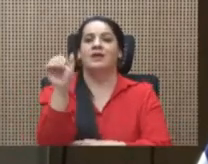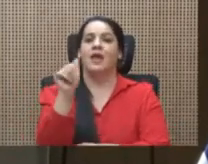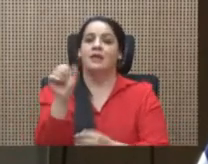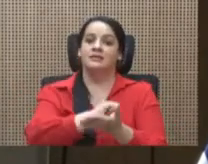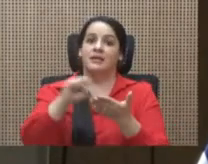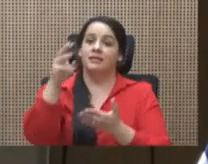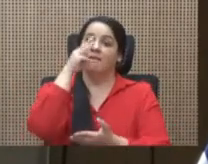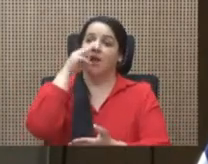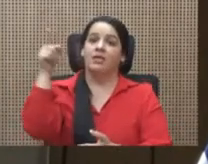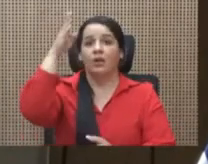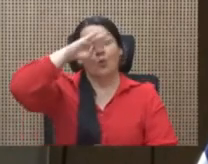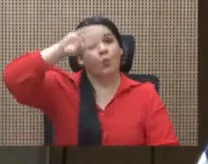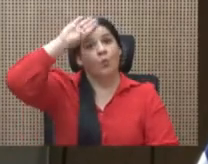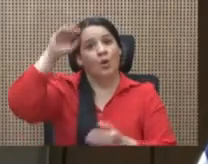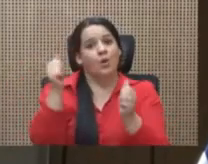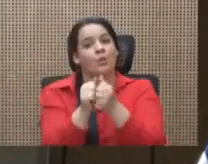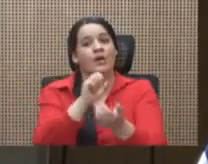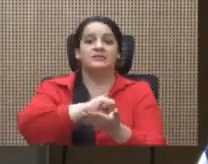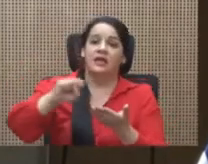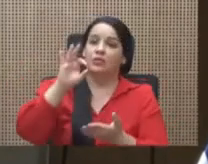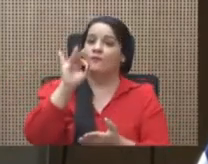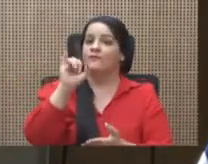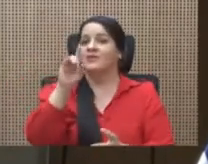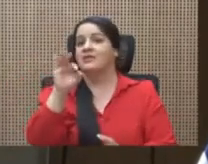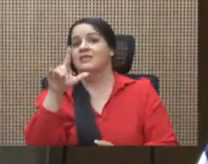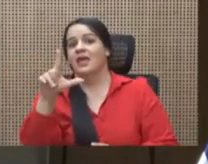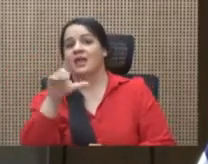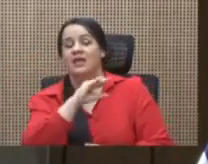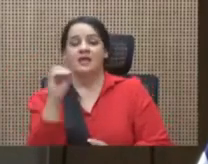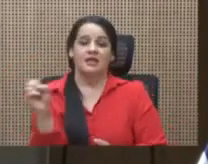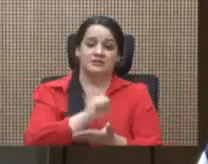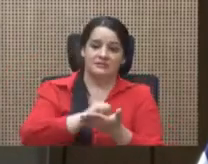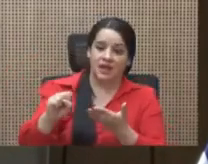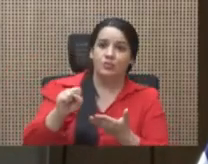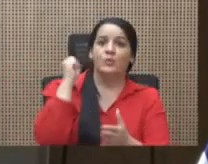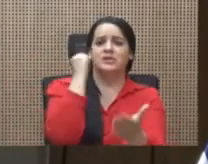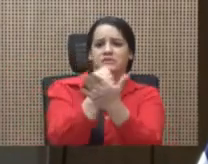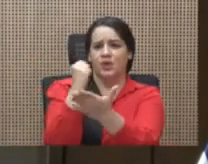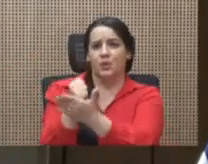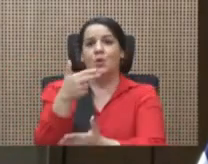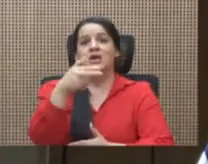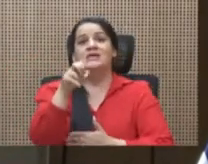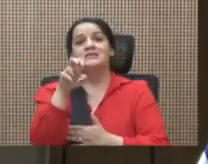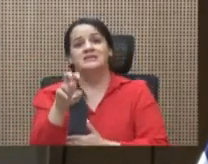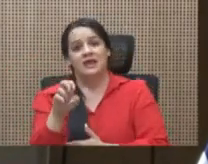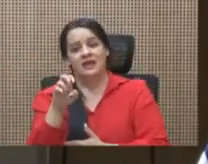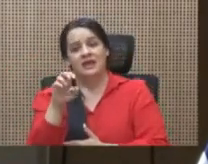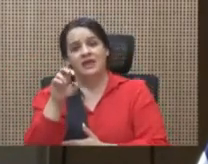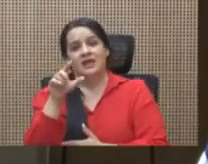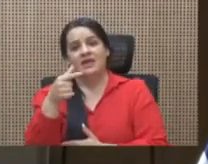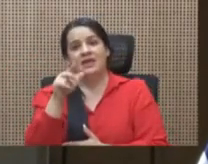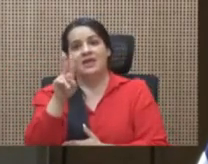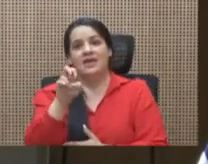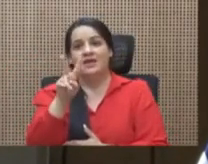Cuba, con el Santo Fidel y el Santo Asesino Che Guevara, a esa sí no se le puede llevar la contraria. A esa